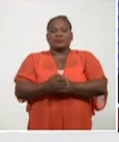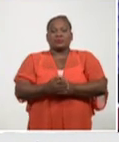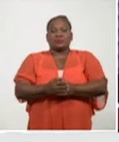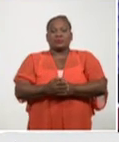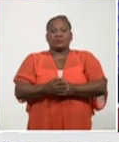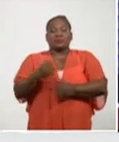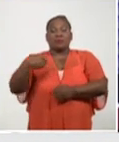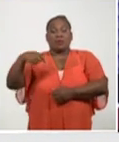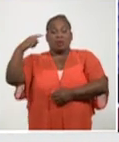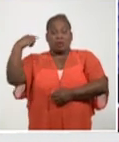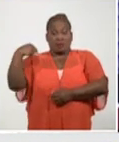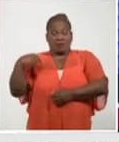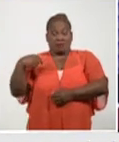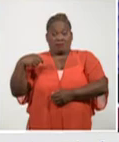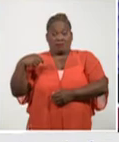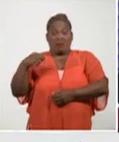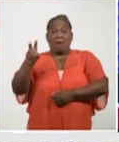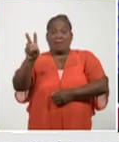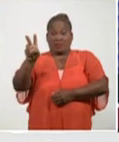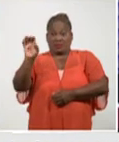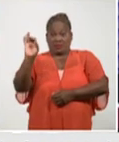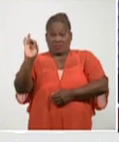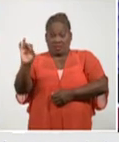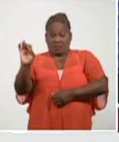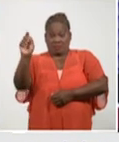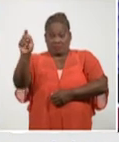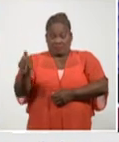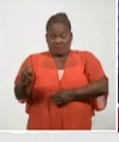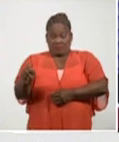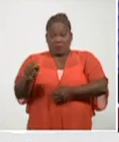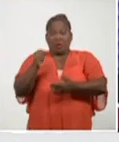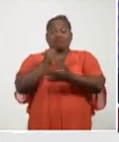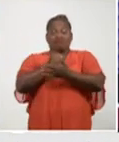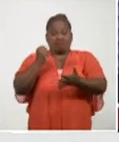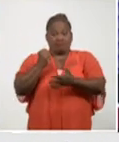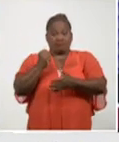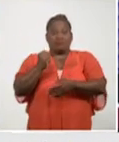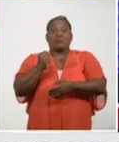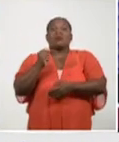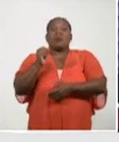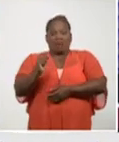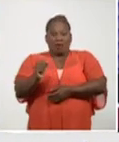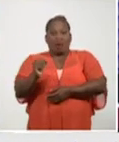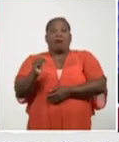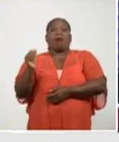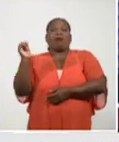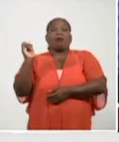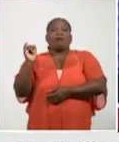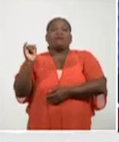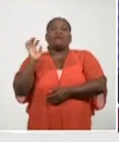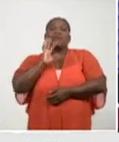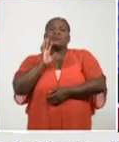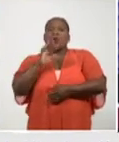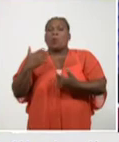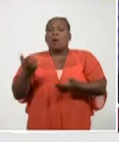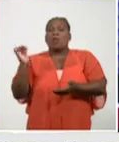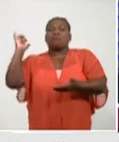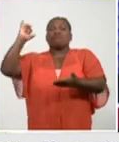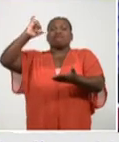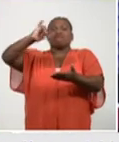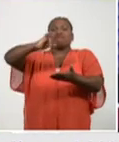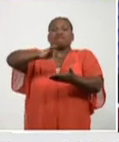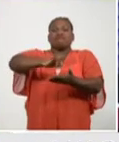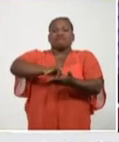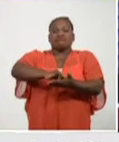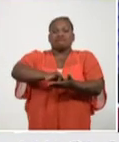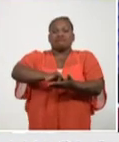27 de las personas diagnosticadas tenían como fuente de infección el exterior de nuestro país, y con esto ya